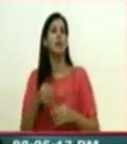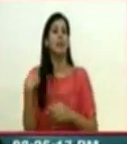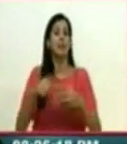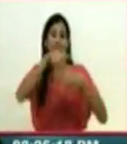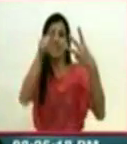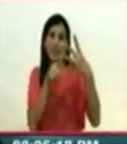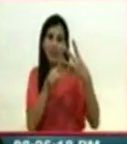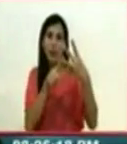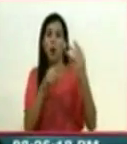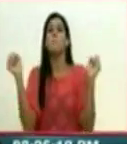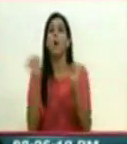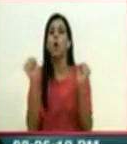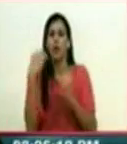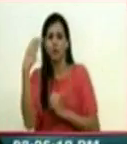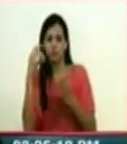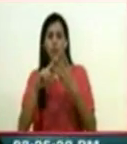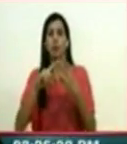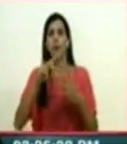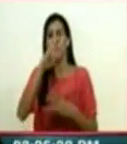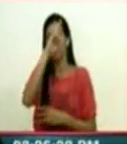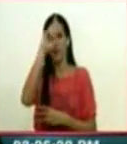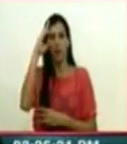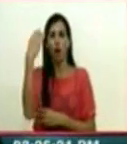Bogotá, Madrid, Miami.